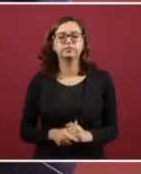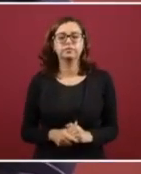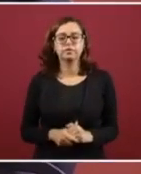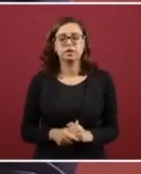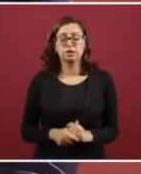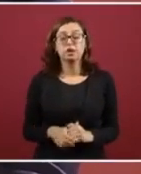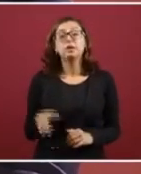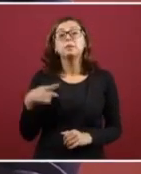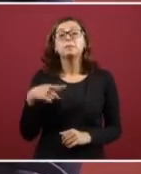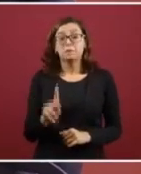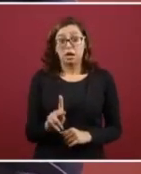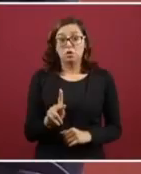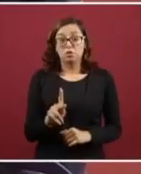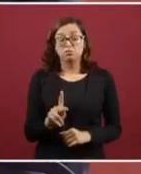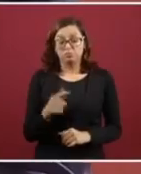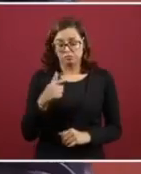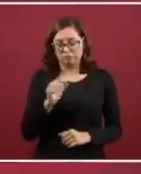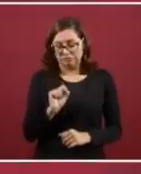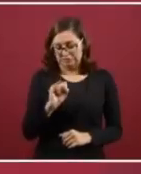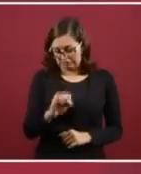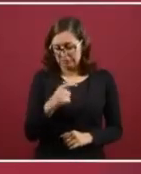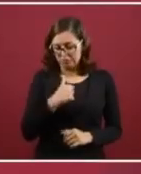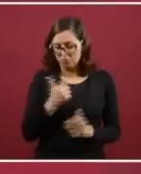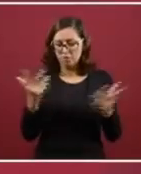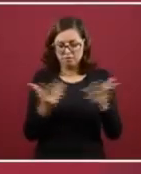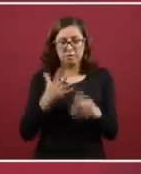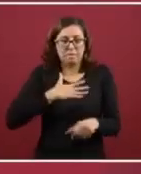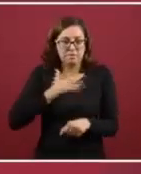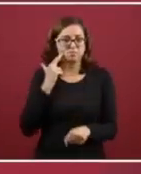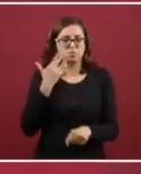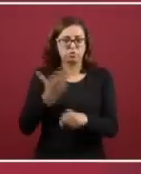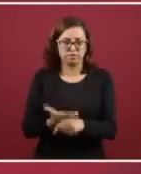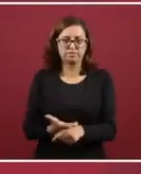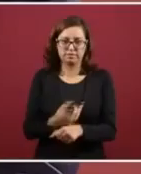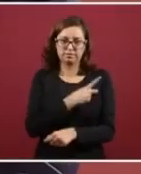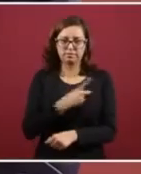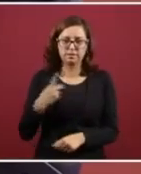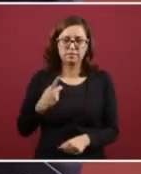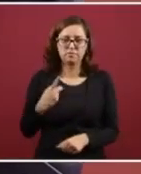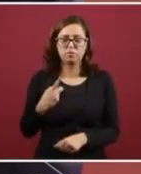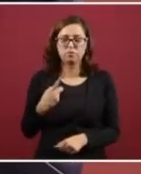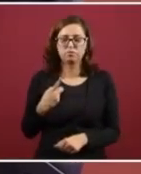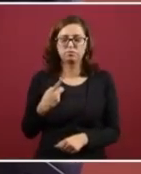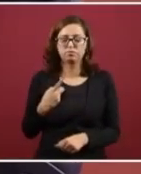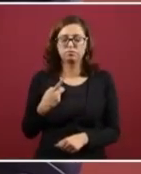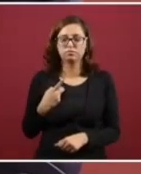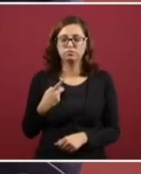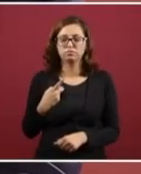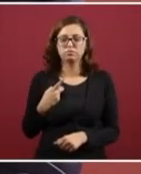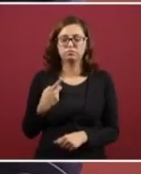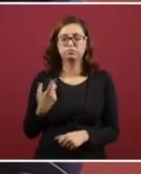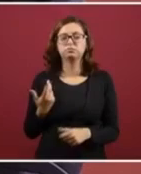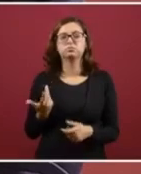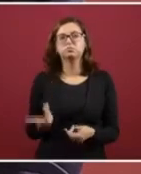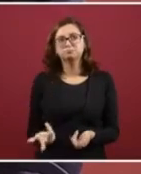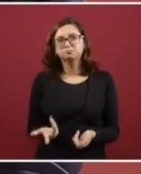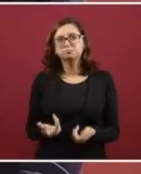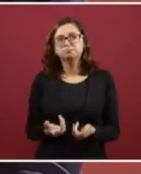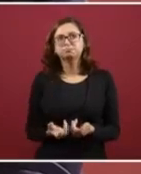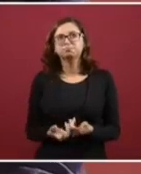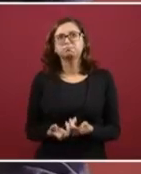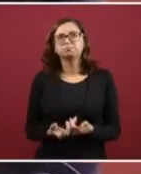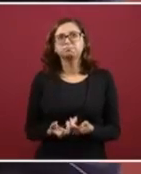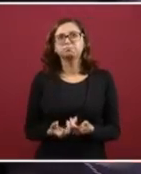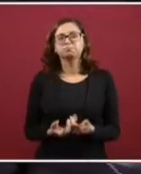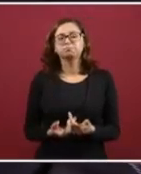voy a hacer, porque me corresponde, es que cuando me